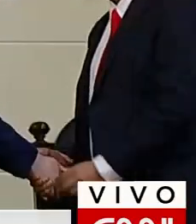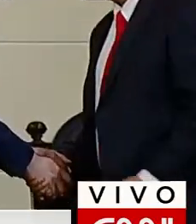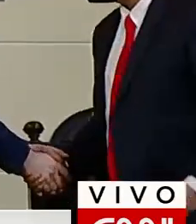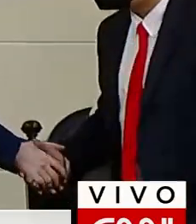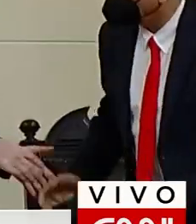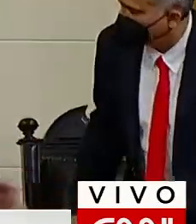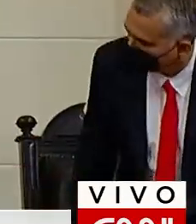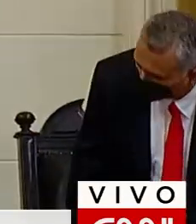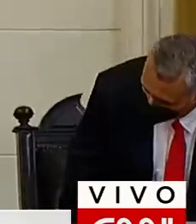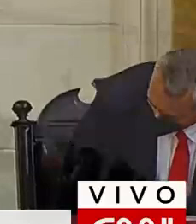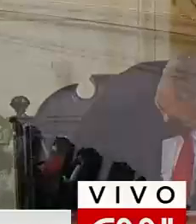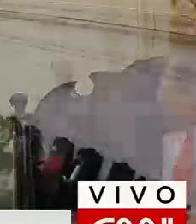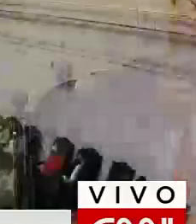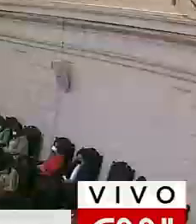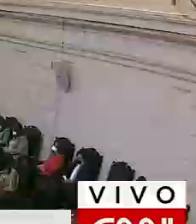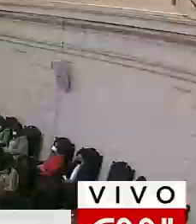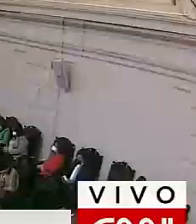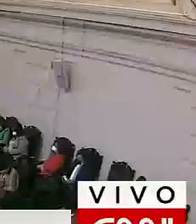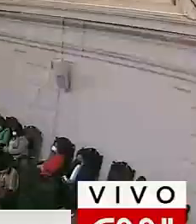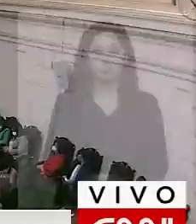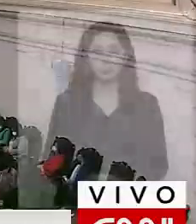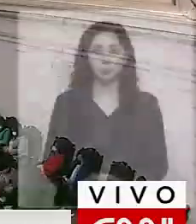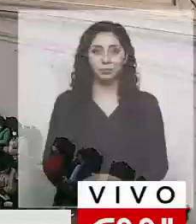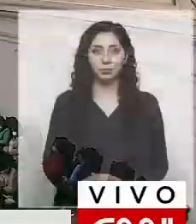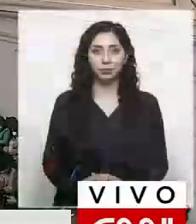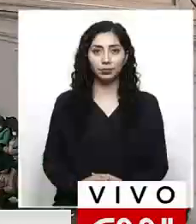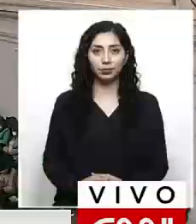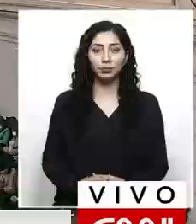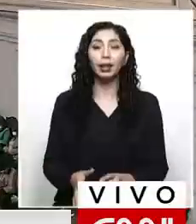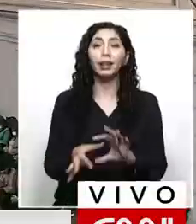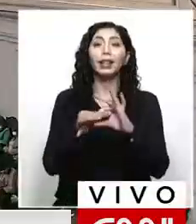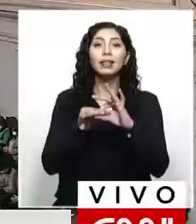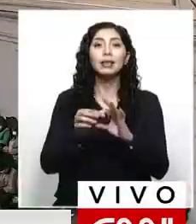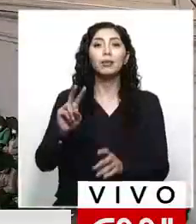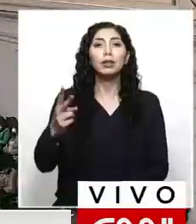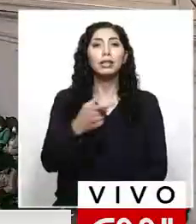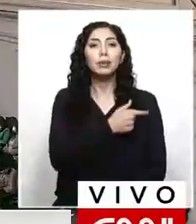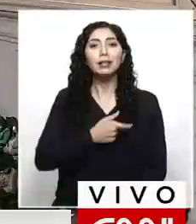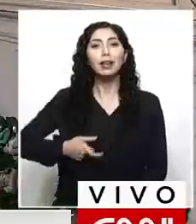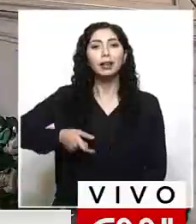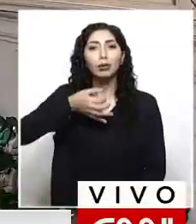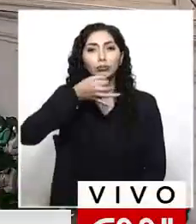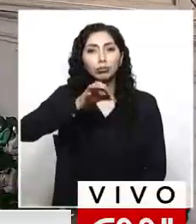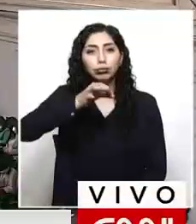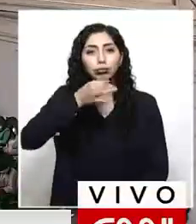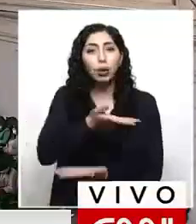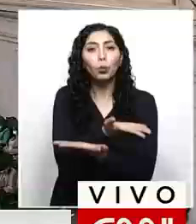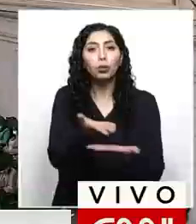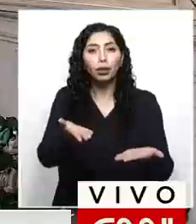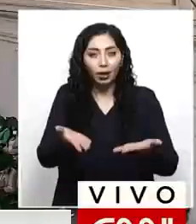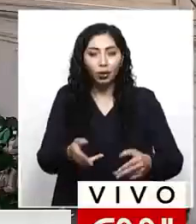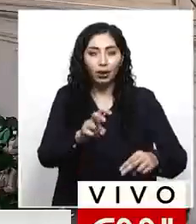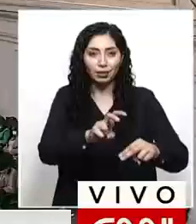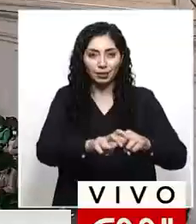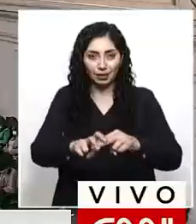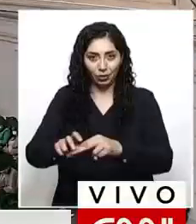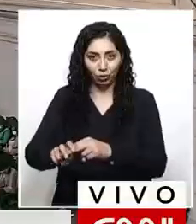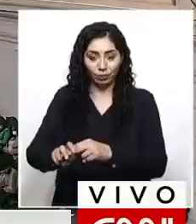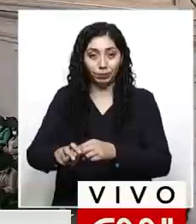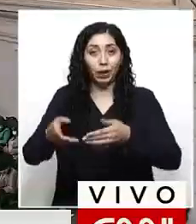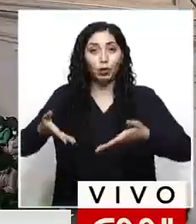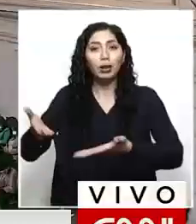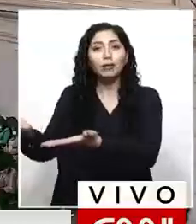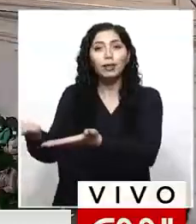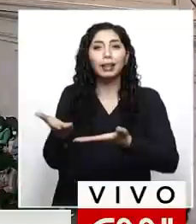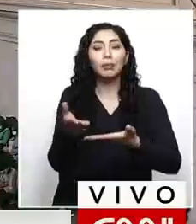Le agradecemos las palabras al señor vicepresidente y los invitamos a tomar asiento. A continuación, invitamos a la presidenta de